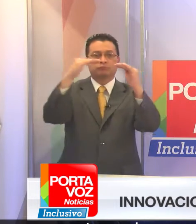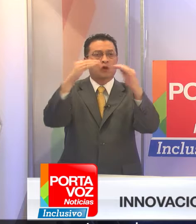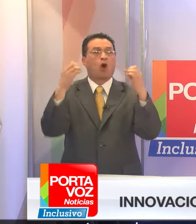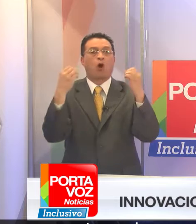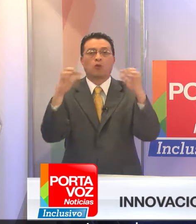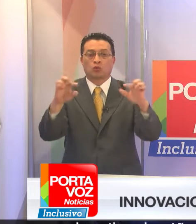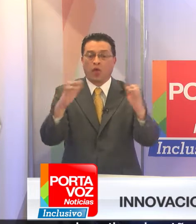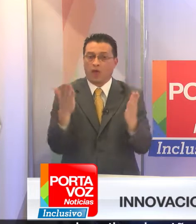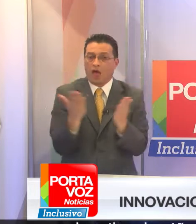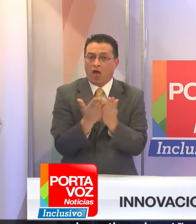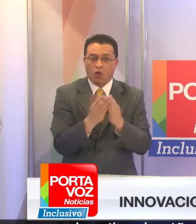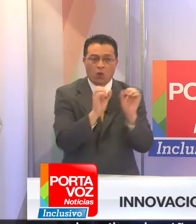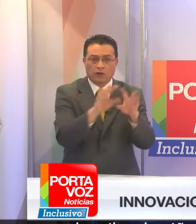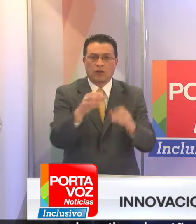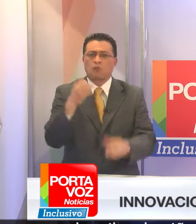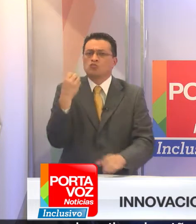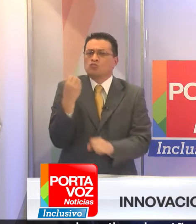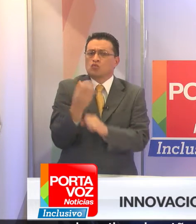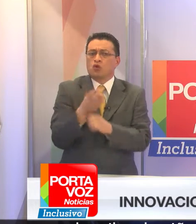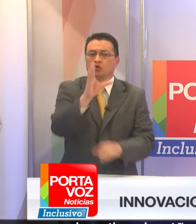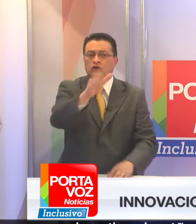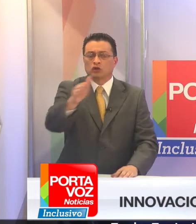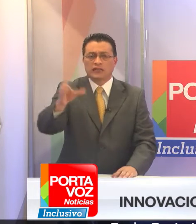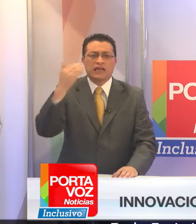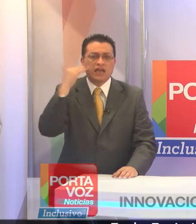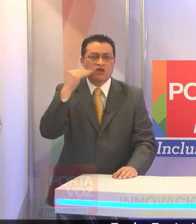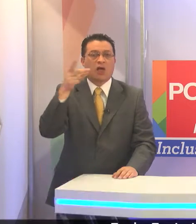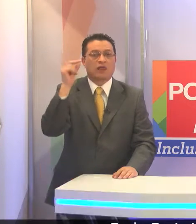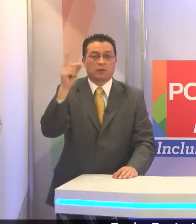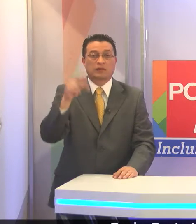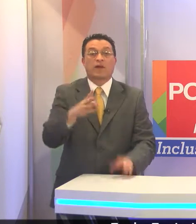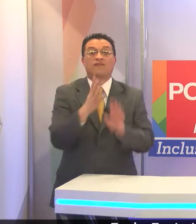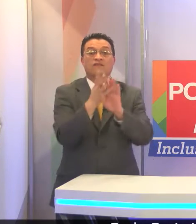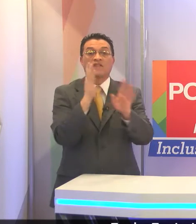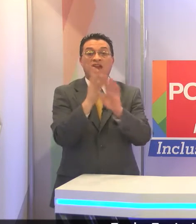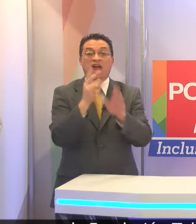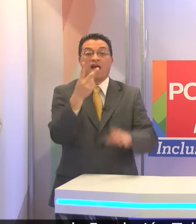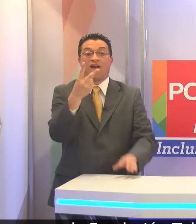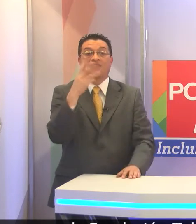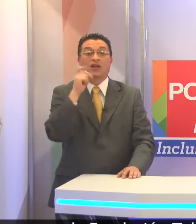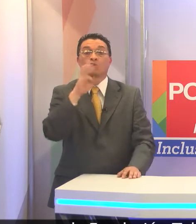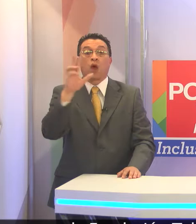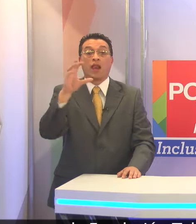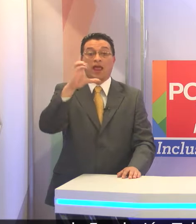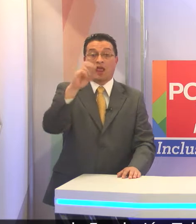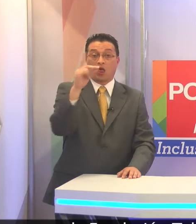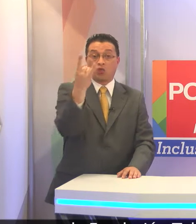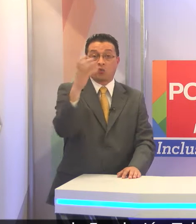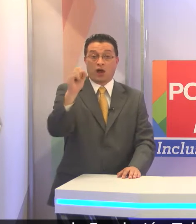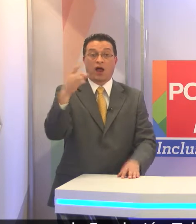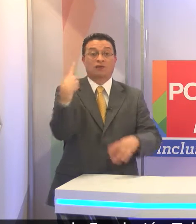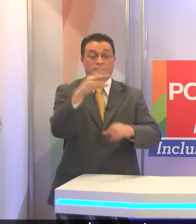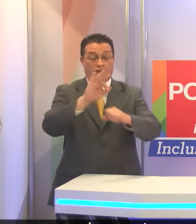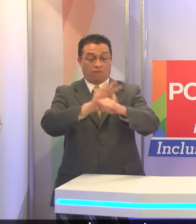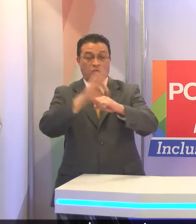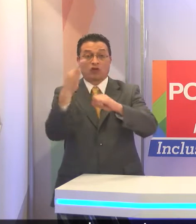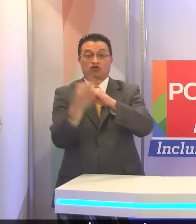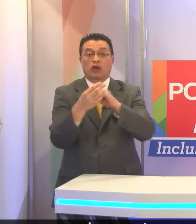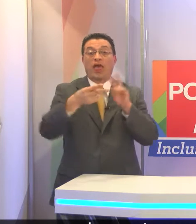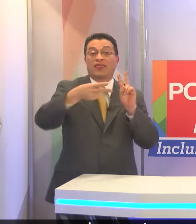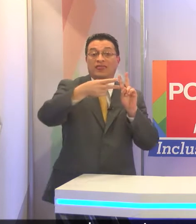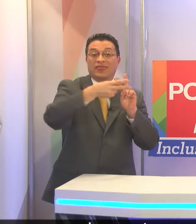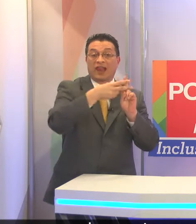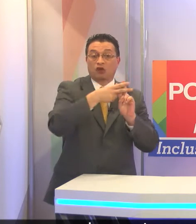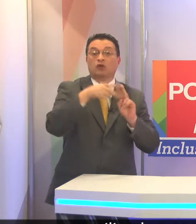educativas de miles de niños con discapacidad. En la feria virtual Educa de Fundación Teletón, se presentaron algunas